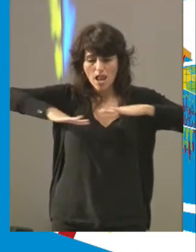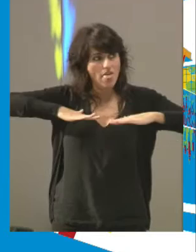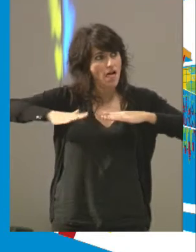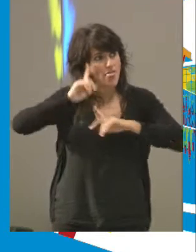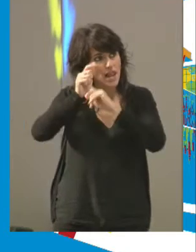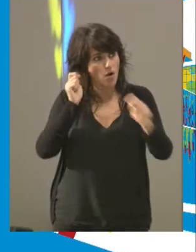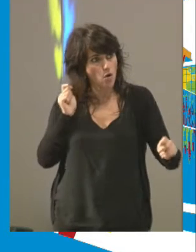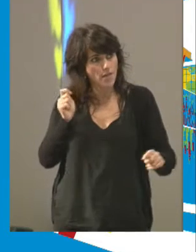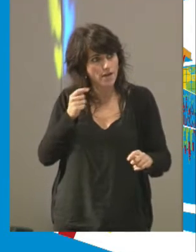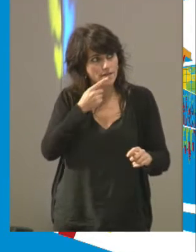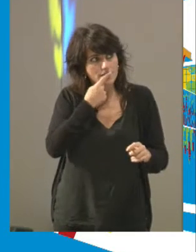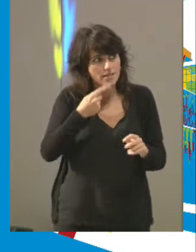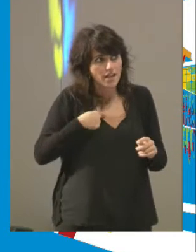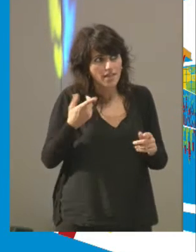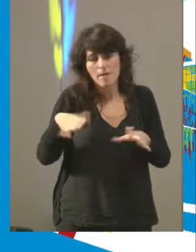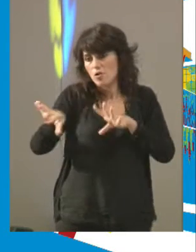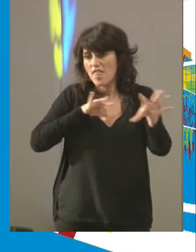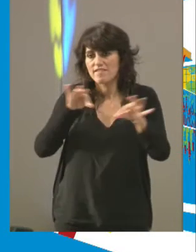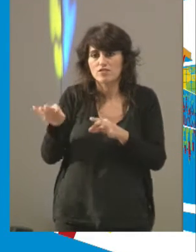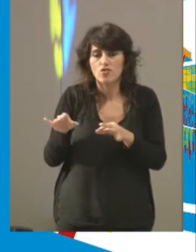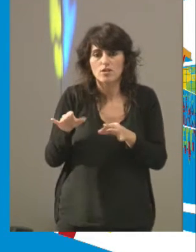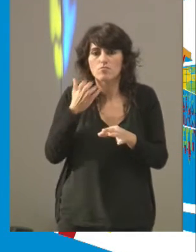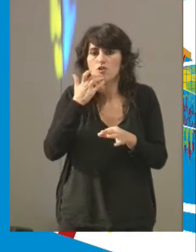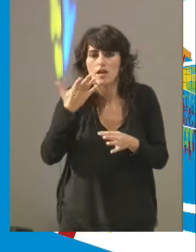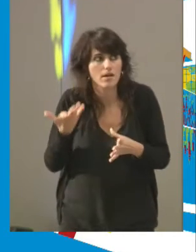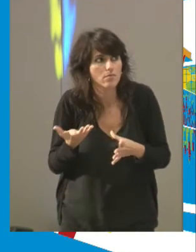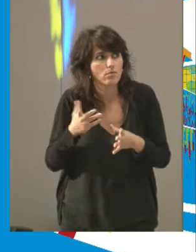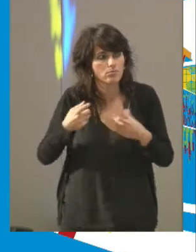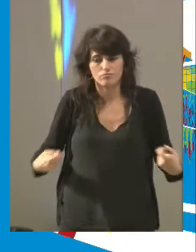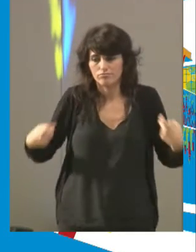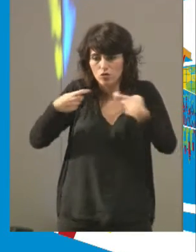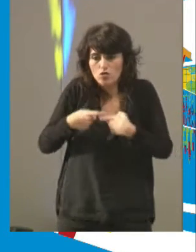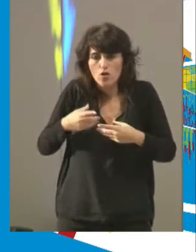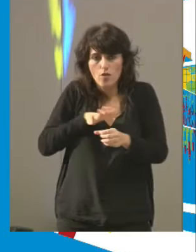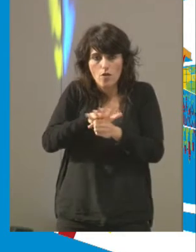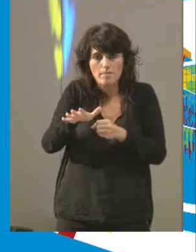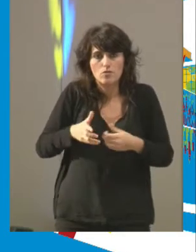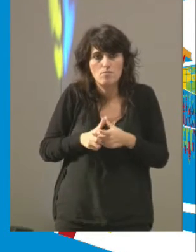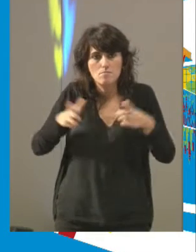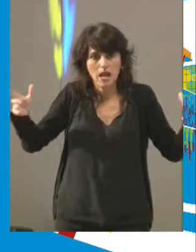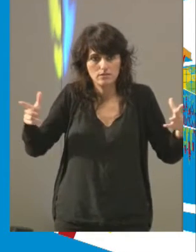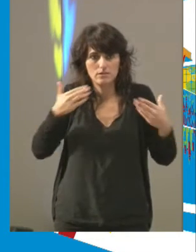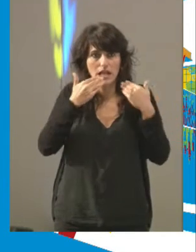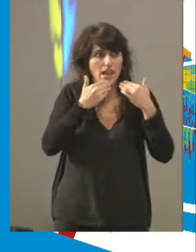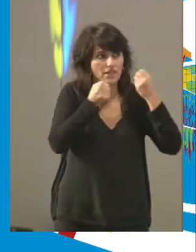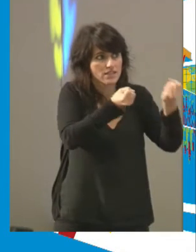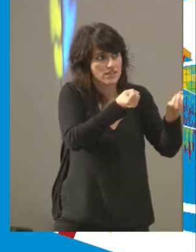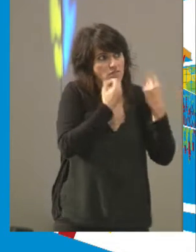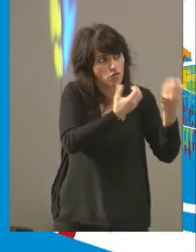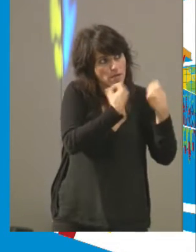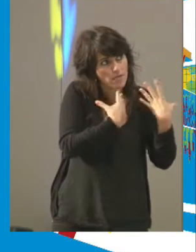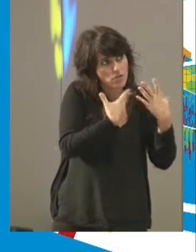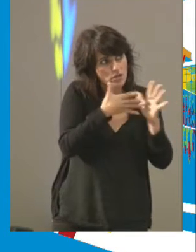nos han permitido tomar decisiones determinadas, como cuál, ampliar los ámbitos del consorcio, por ejemplo. Gracias a esta información hemos